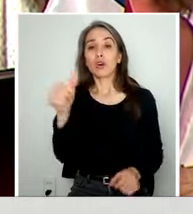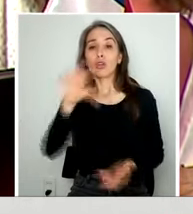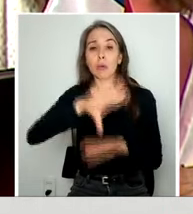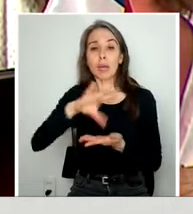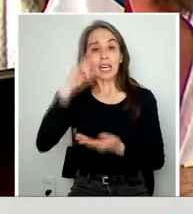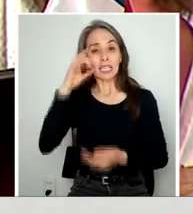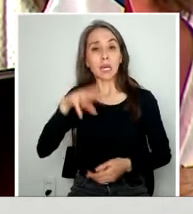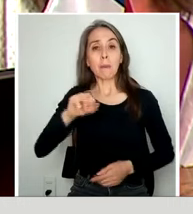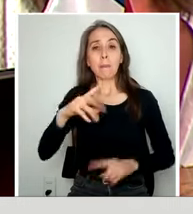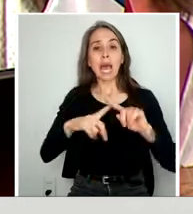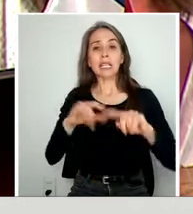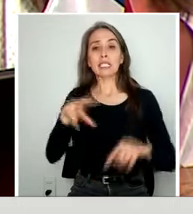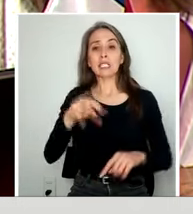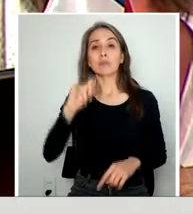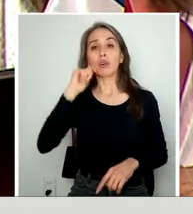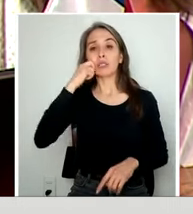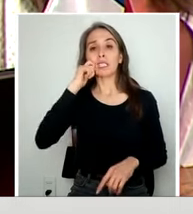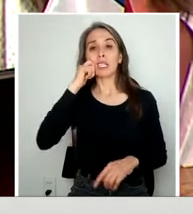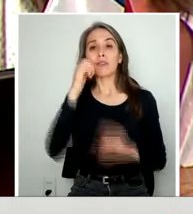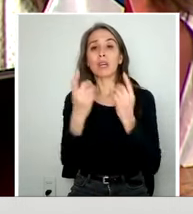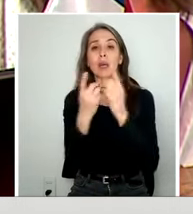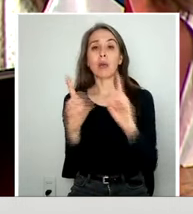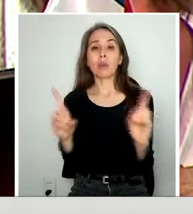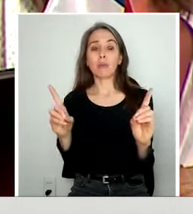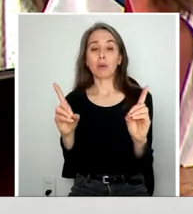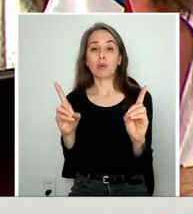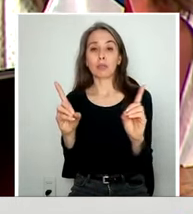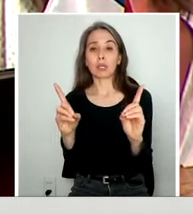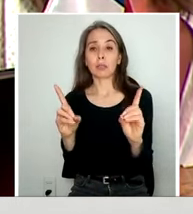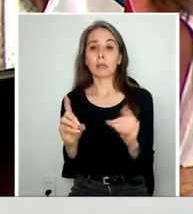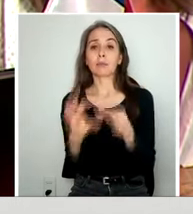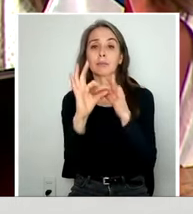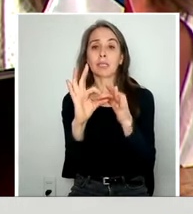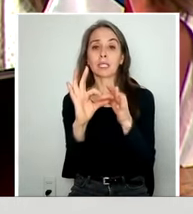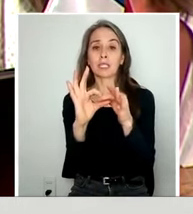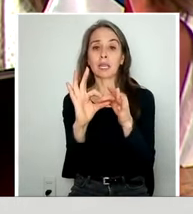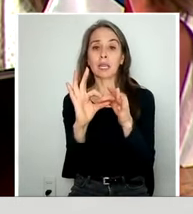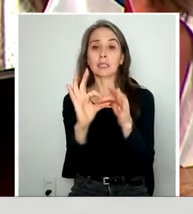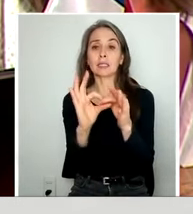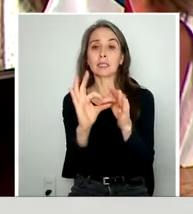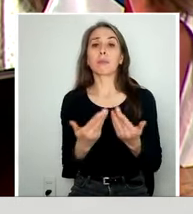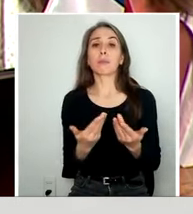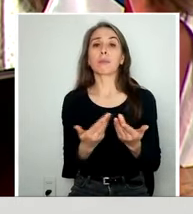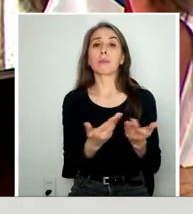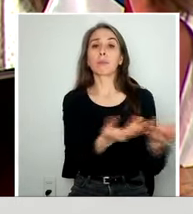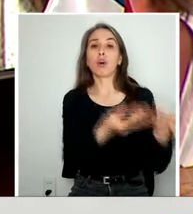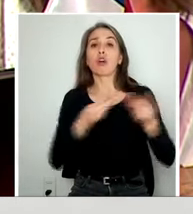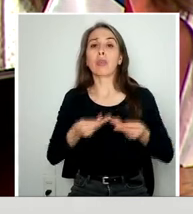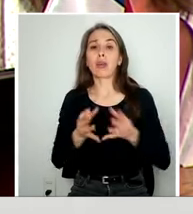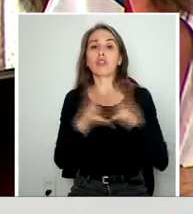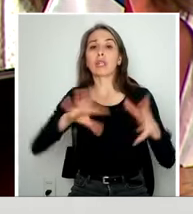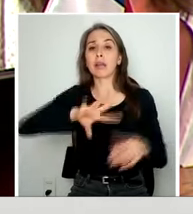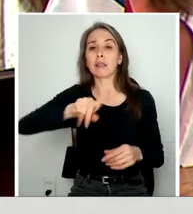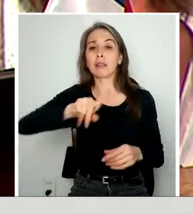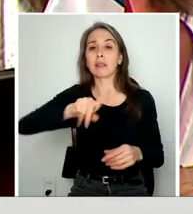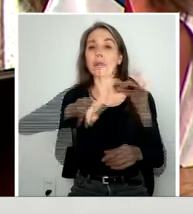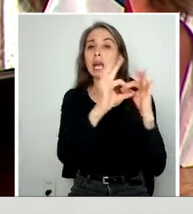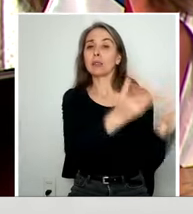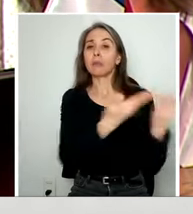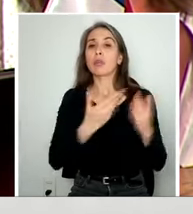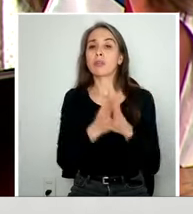Es sinónimo de democracia Gracias por traernos tanta delincuencia Gracias por por traernos tantos delitos